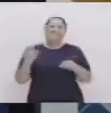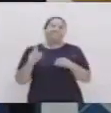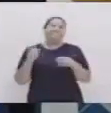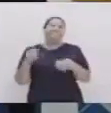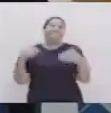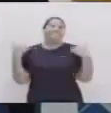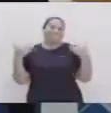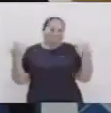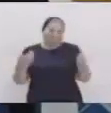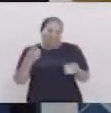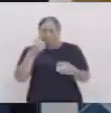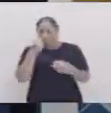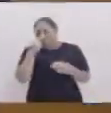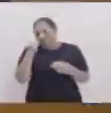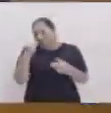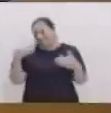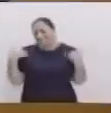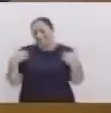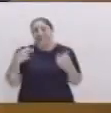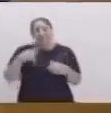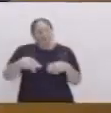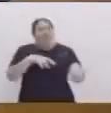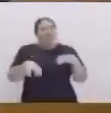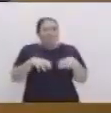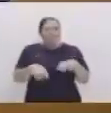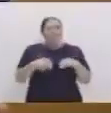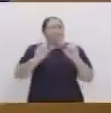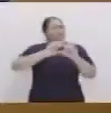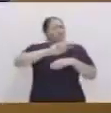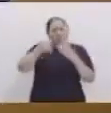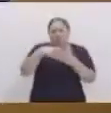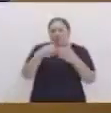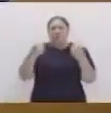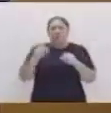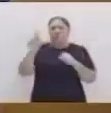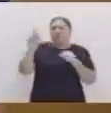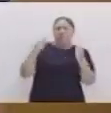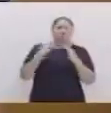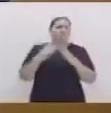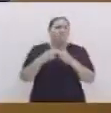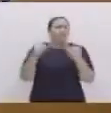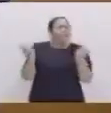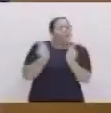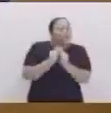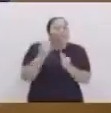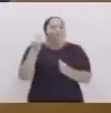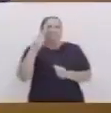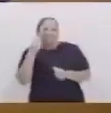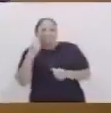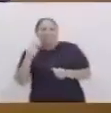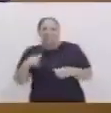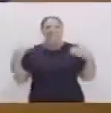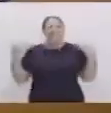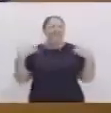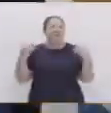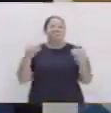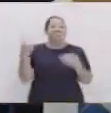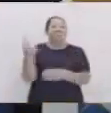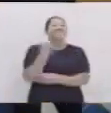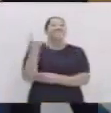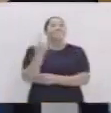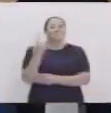ya vieron. Esta es una actividad que pueden hacer todos juntos en casa, con sus hermanitos, con sus papás. Aquí divertirnos es lo más